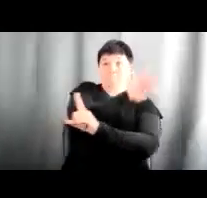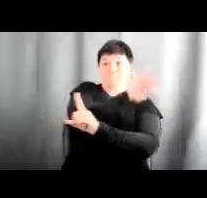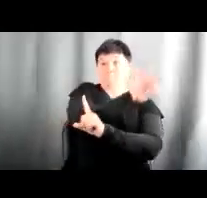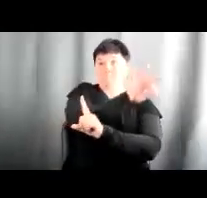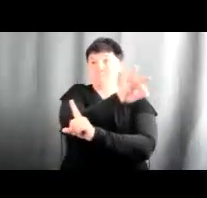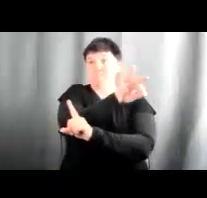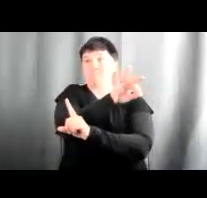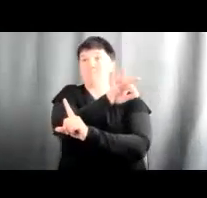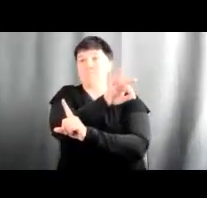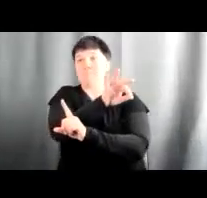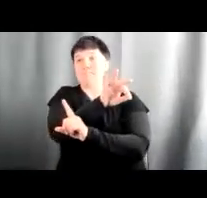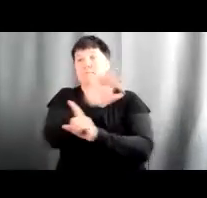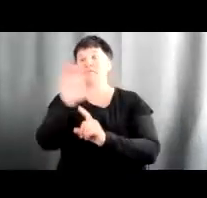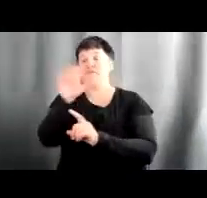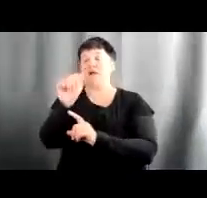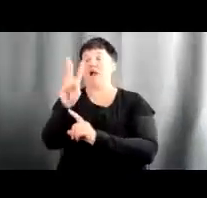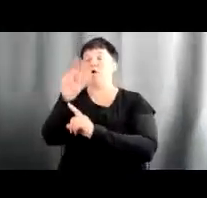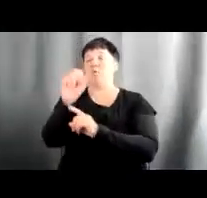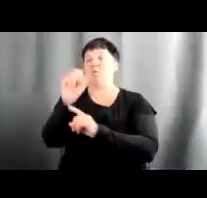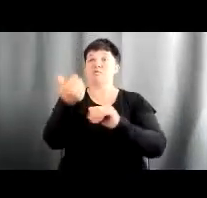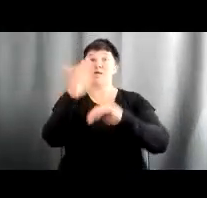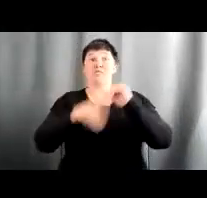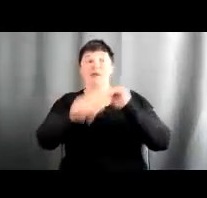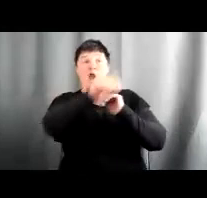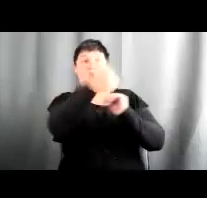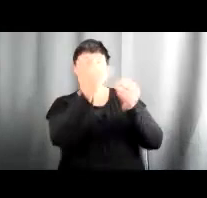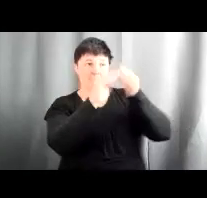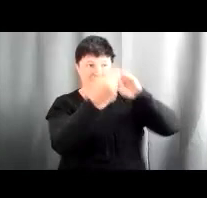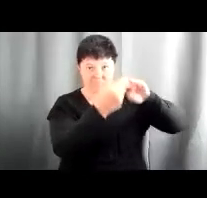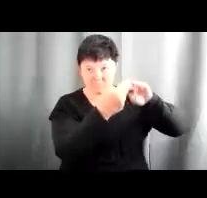en lugar de cualquier otro municipio